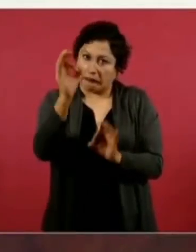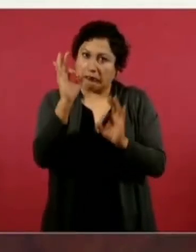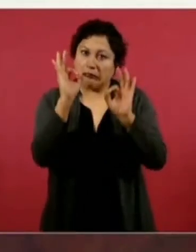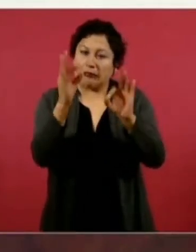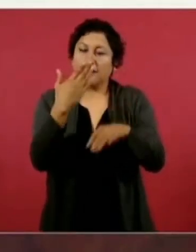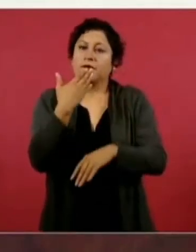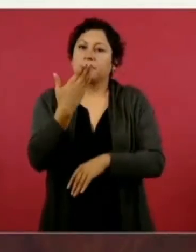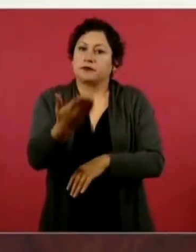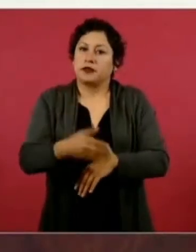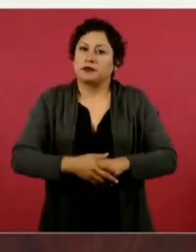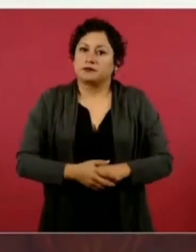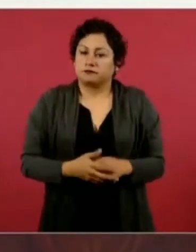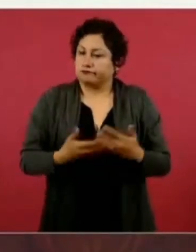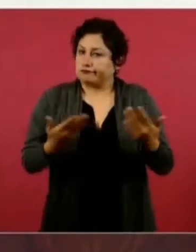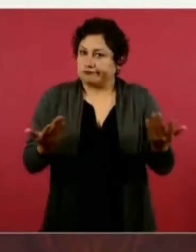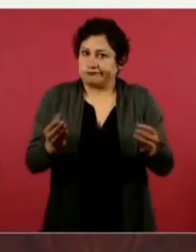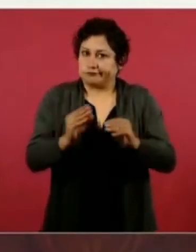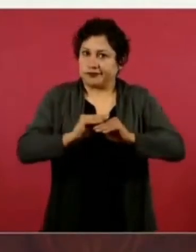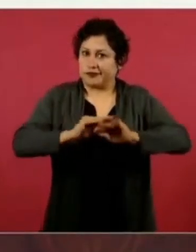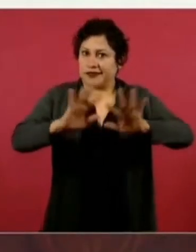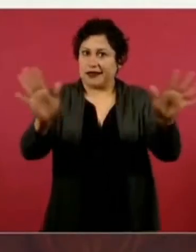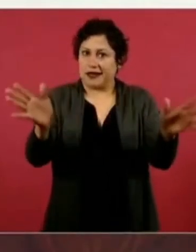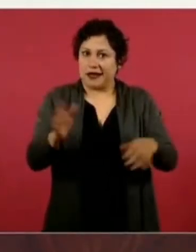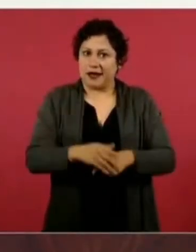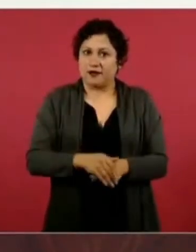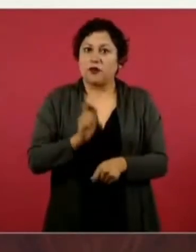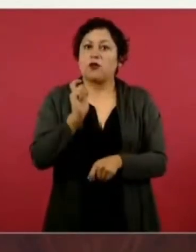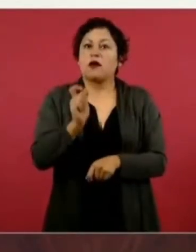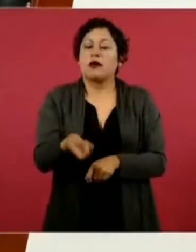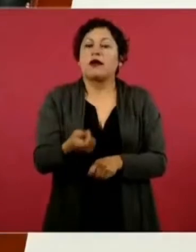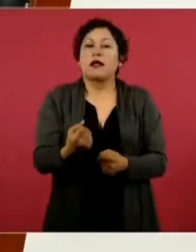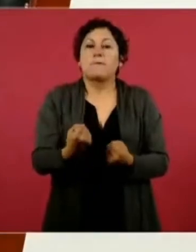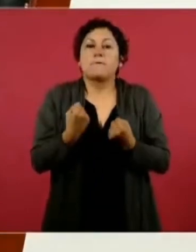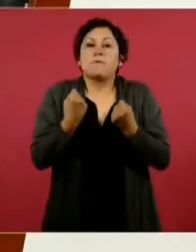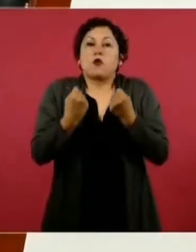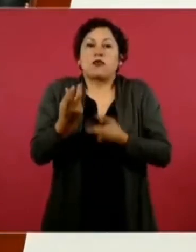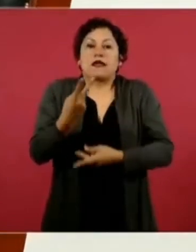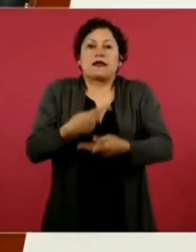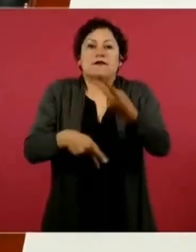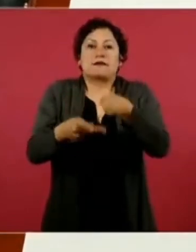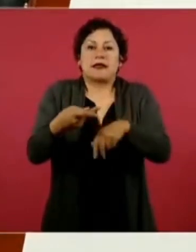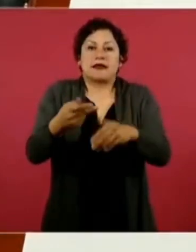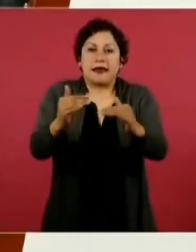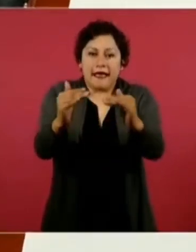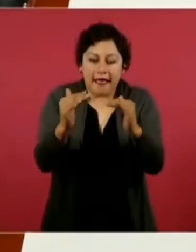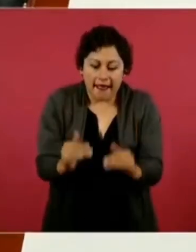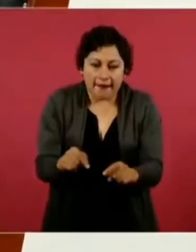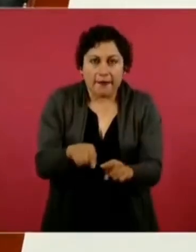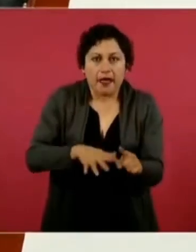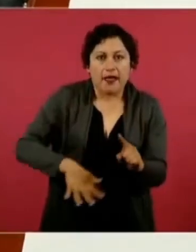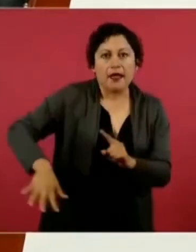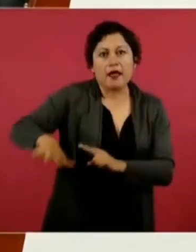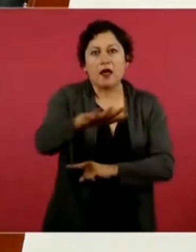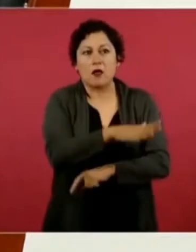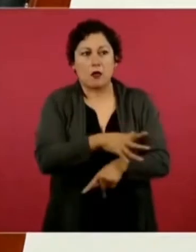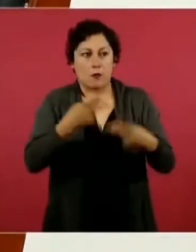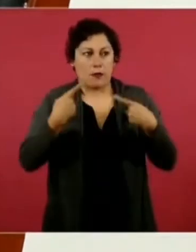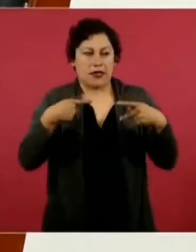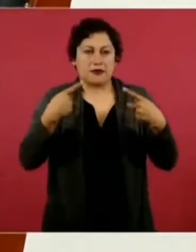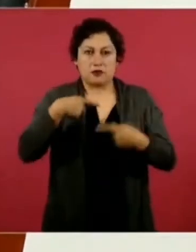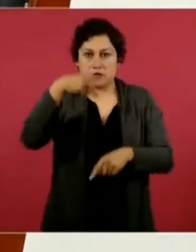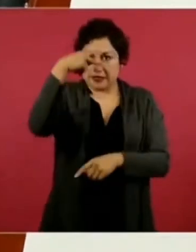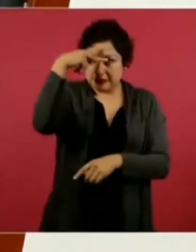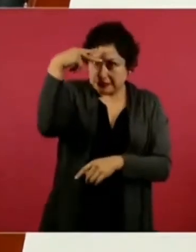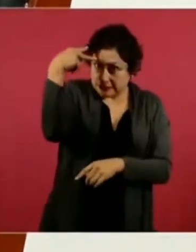Claro que hay que construir el poder desde abajo. Eso es la democracia, es el poder del pueblo, para el pueblo, con